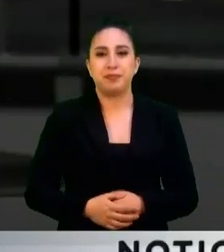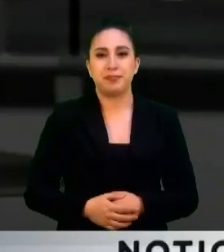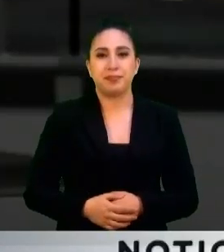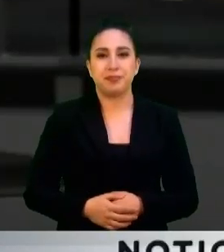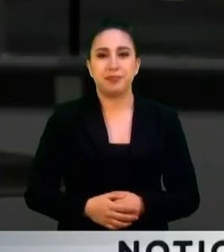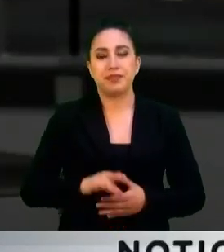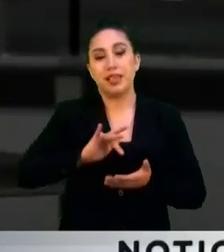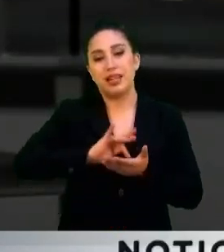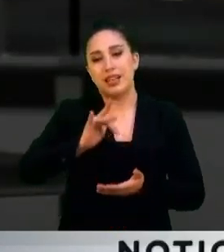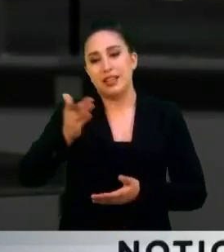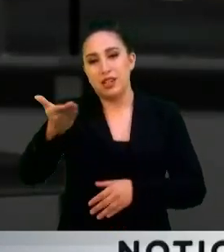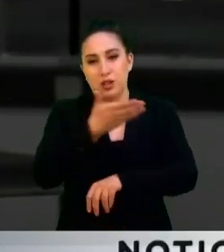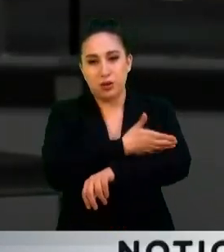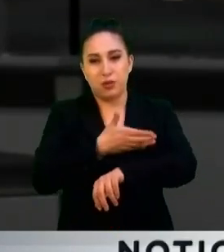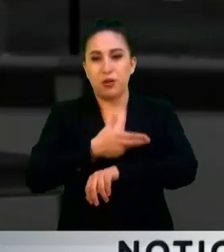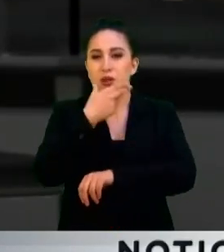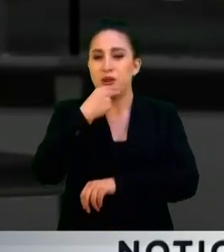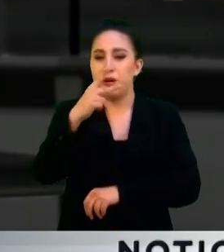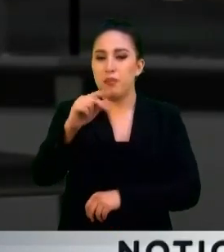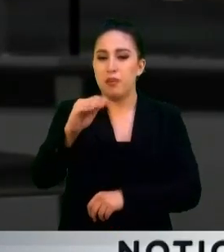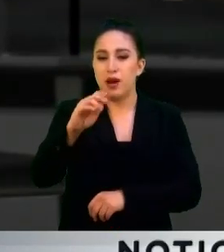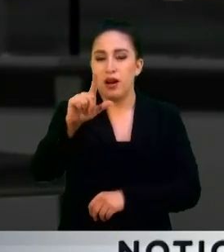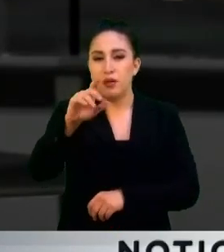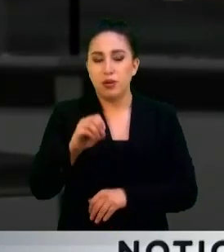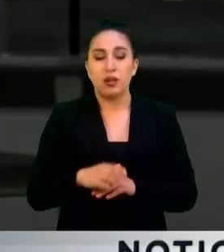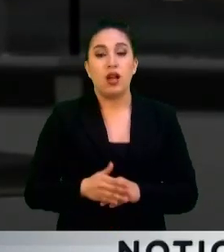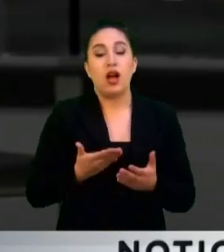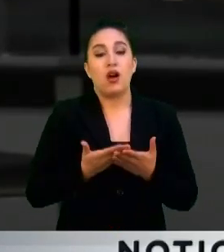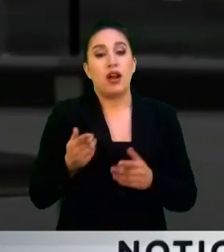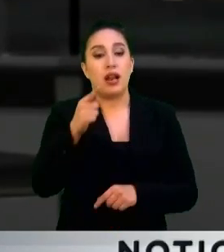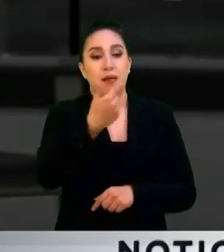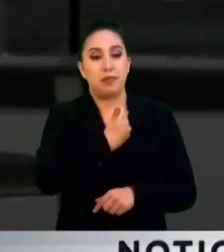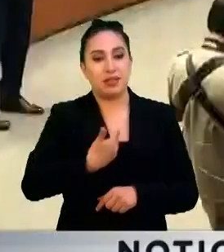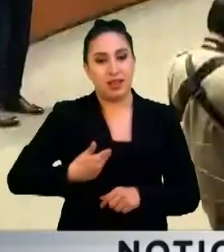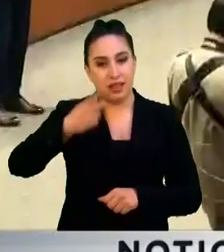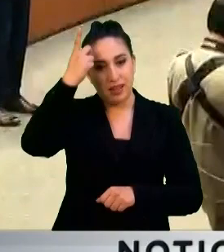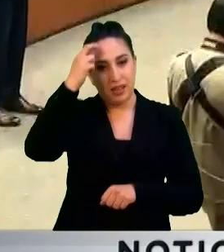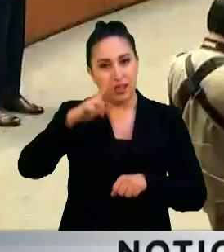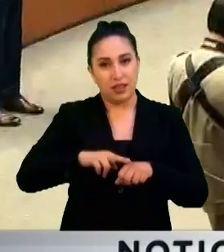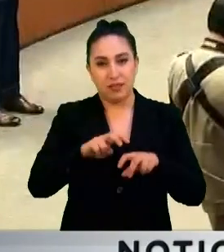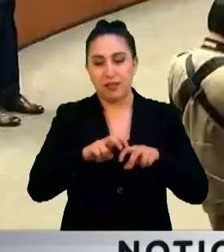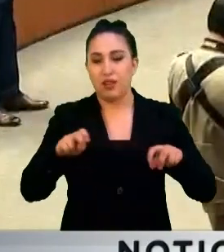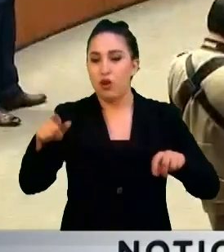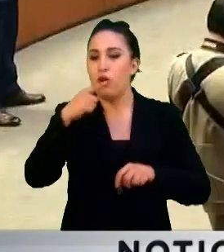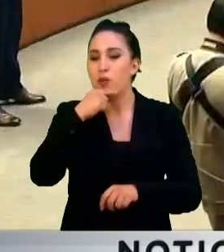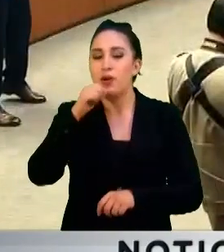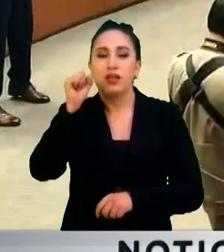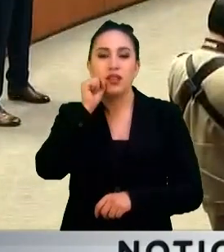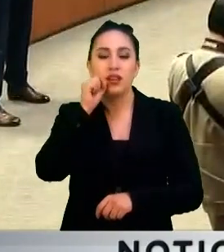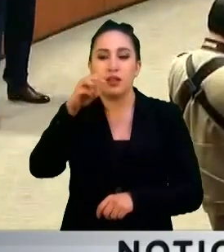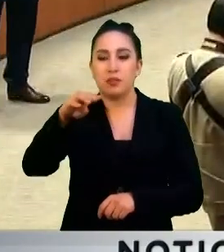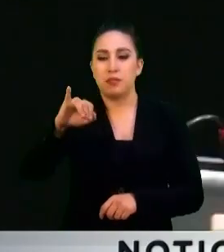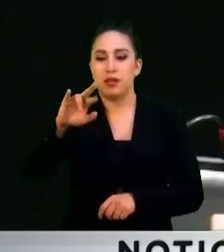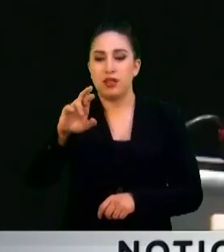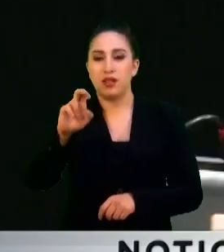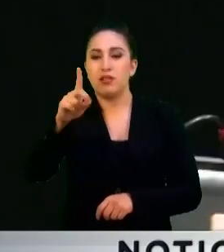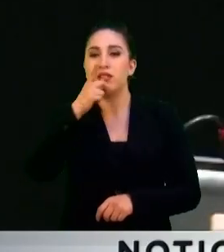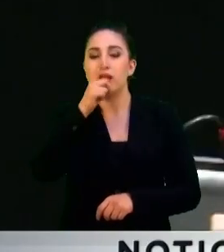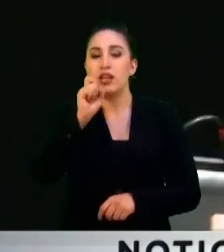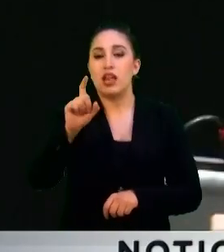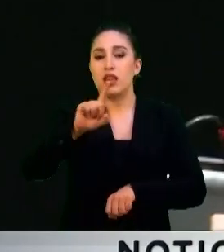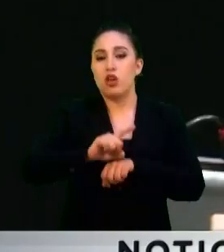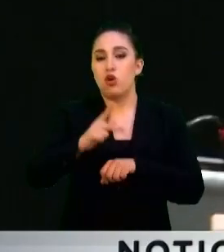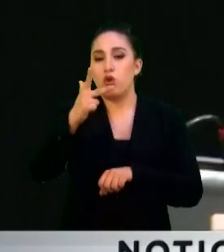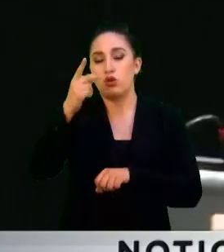Muchas gracias a nuestro compañero Juan Pablo Guerrero Cantera. Por su parte, el presidente de la mesa directiva, el senador Alejandro Armenta Mier, afirmó que el 8 de marzo es un día